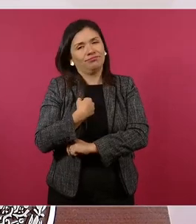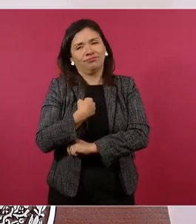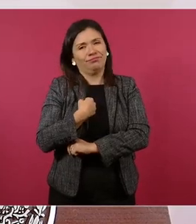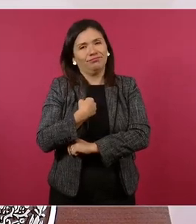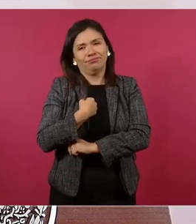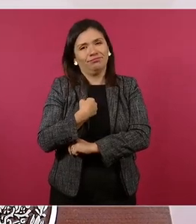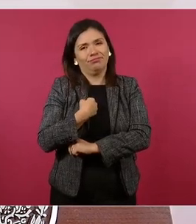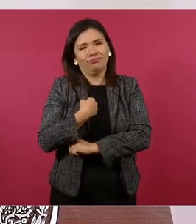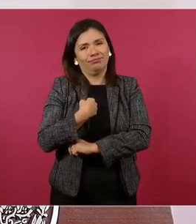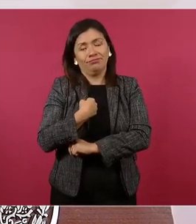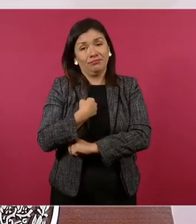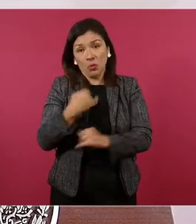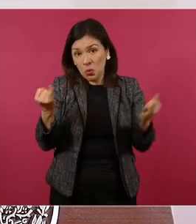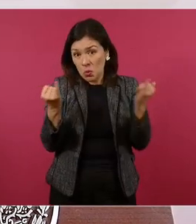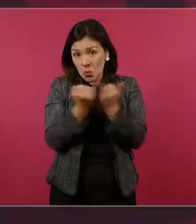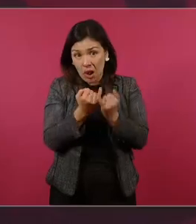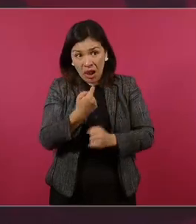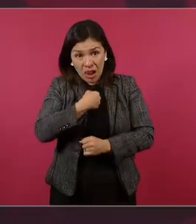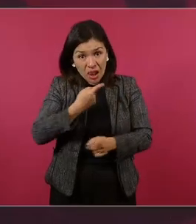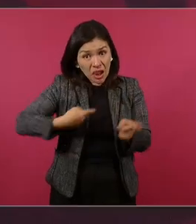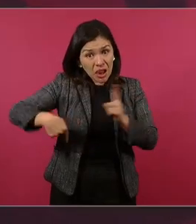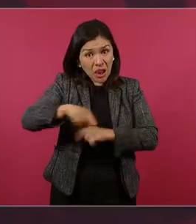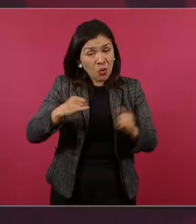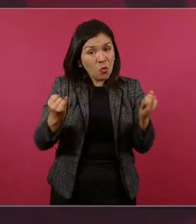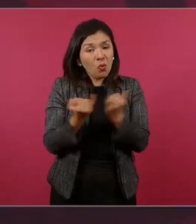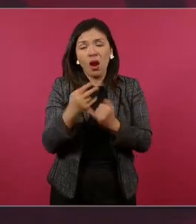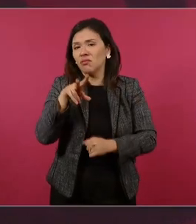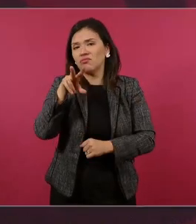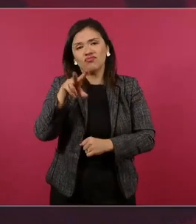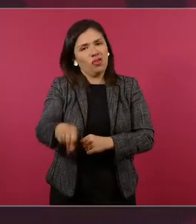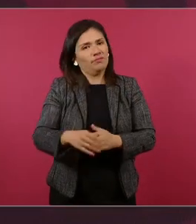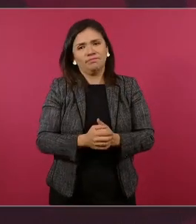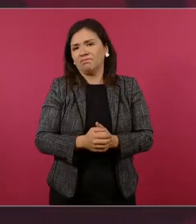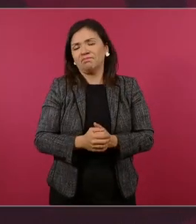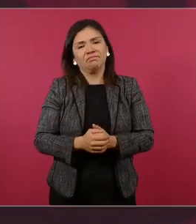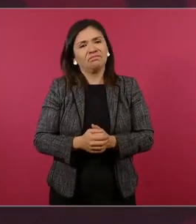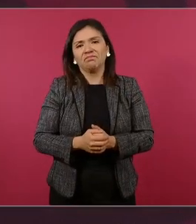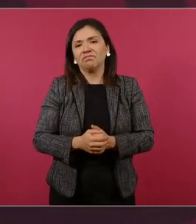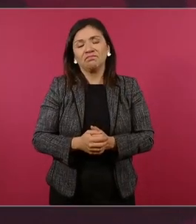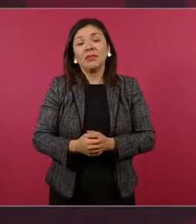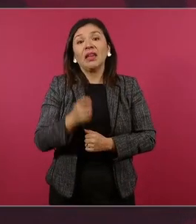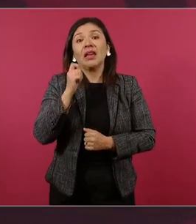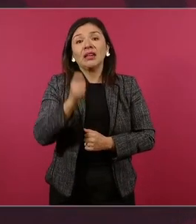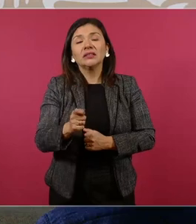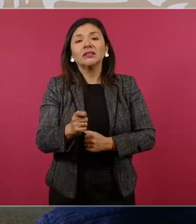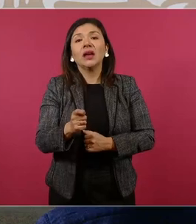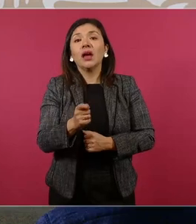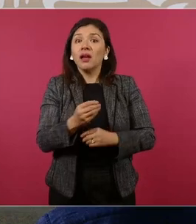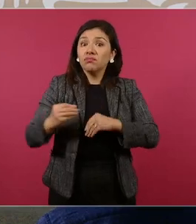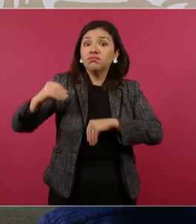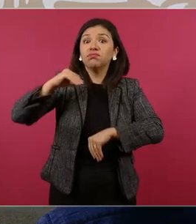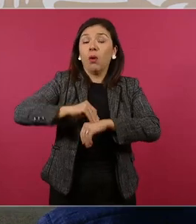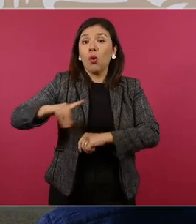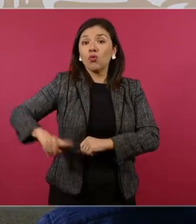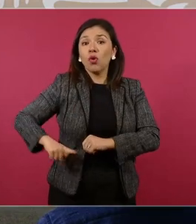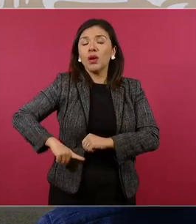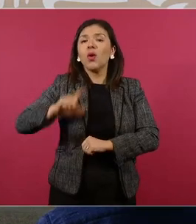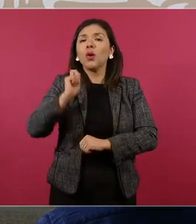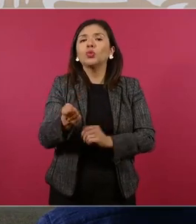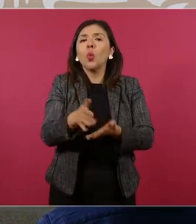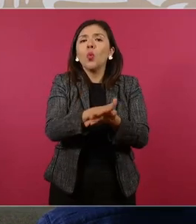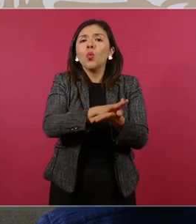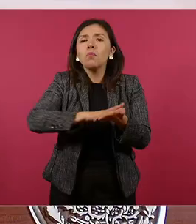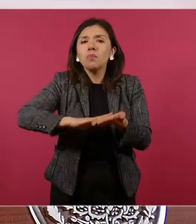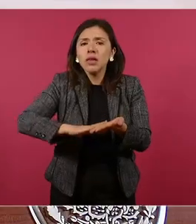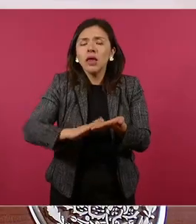es que se sigue ha no somos iguales no para nosotros poder es humildad y el poder